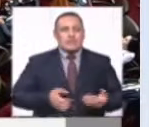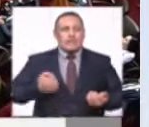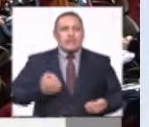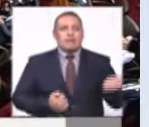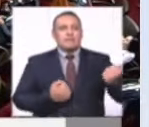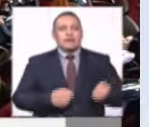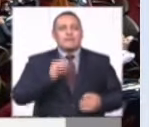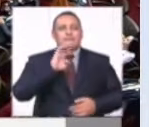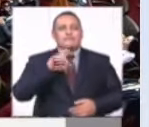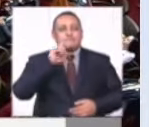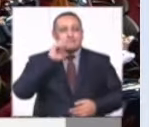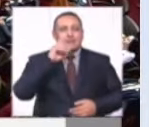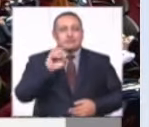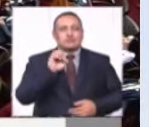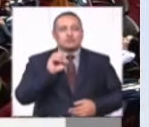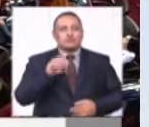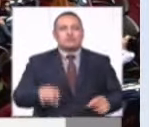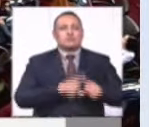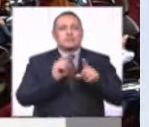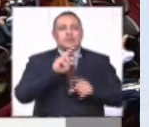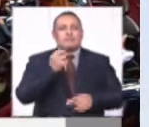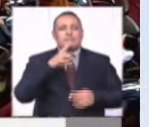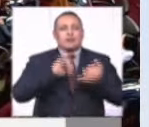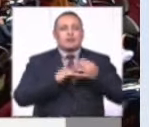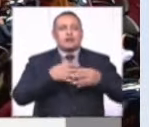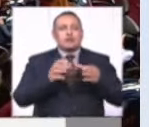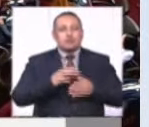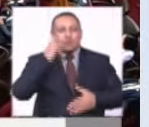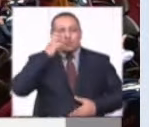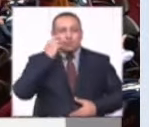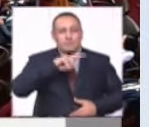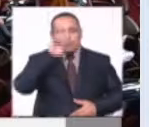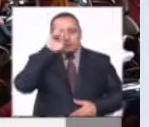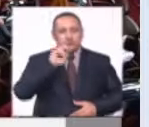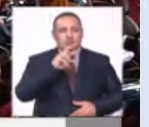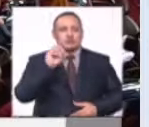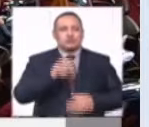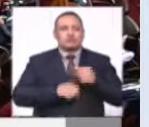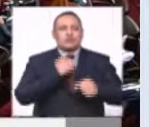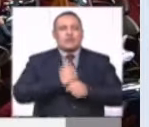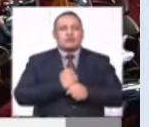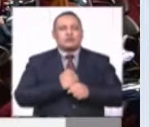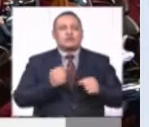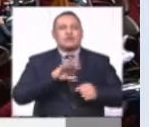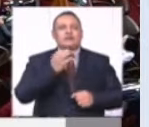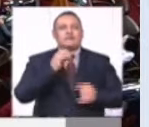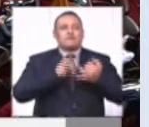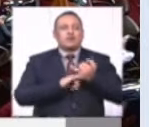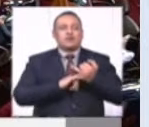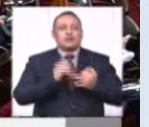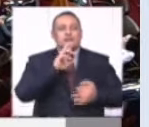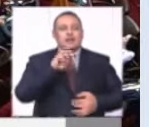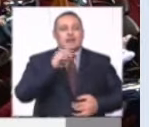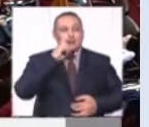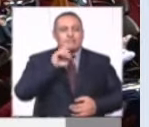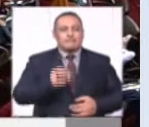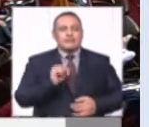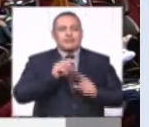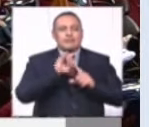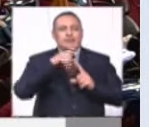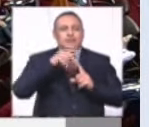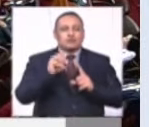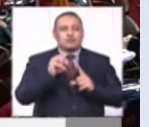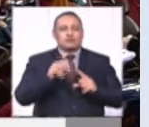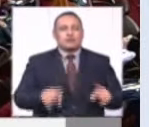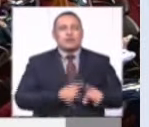Popular. Bellido Ugarte y Varas Meléndez del Grupo Parlamentario Perú Bicentenario. y Flores Ramírez, Quito Sarmiento y